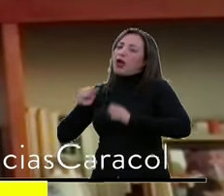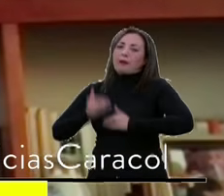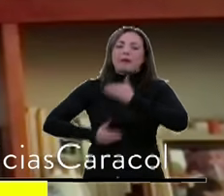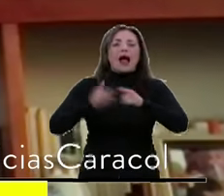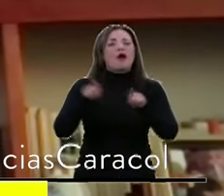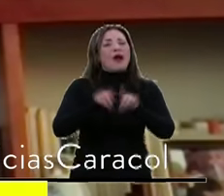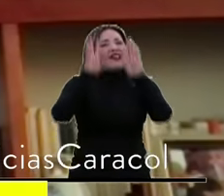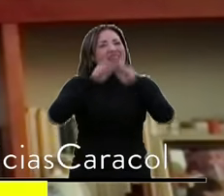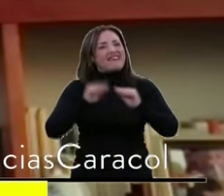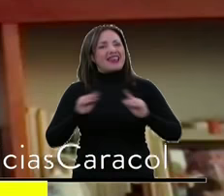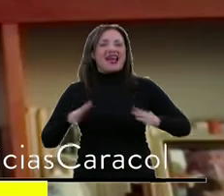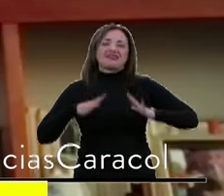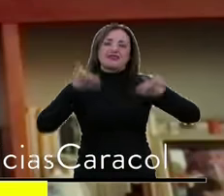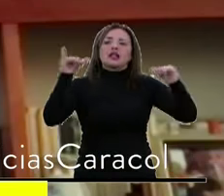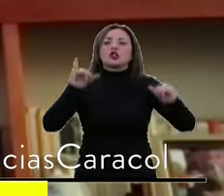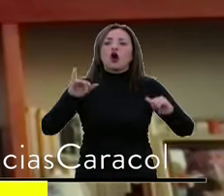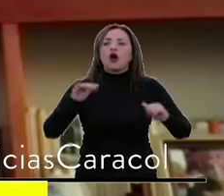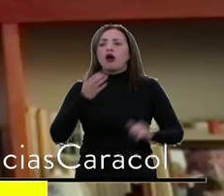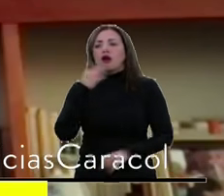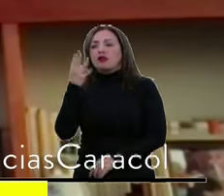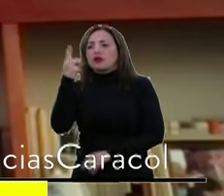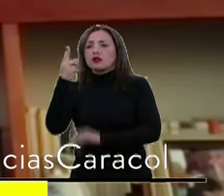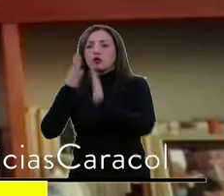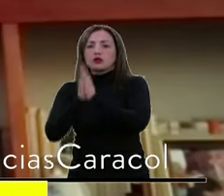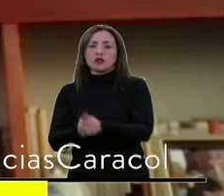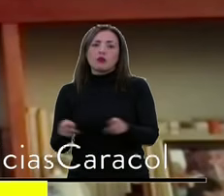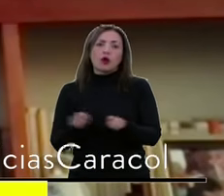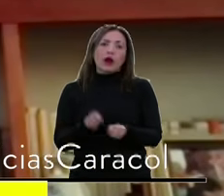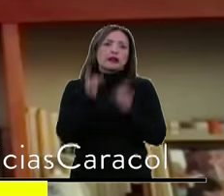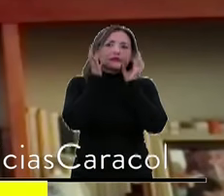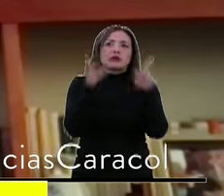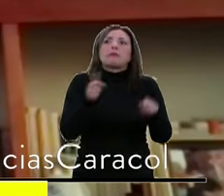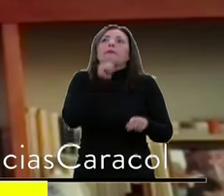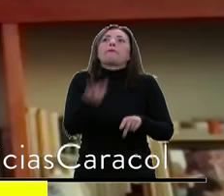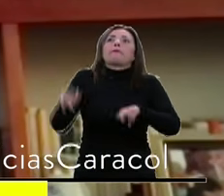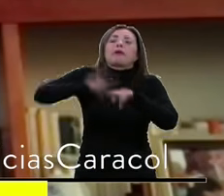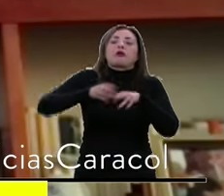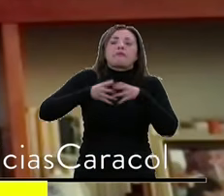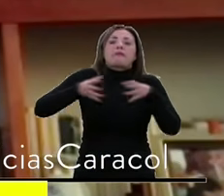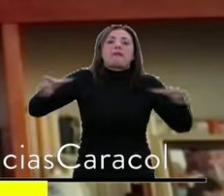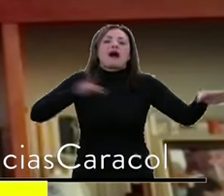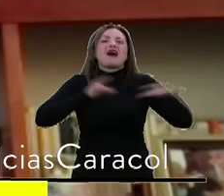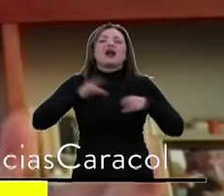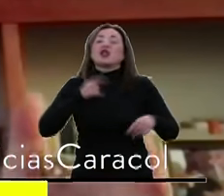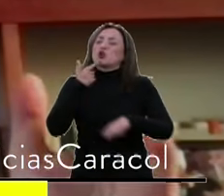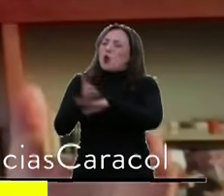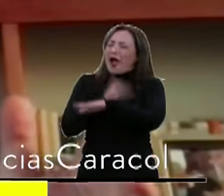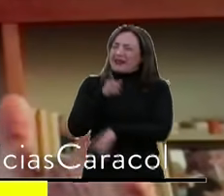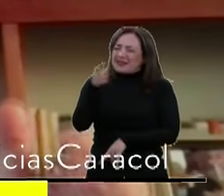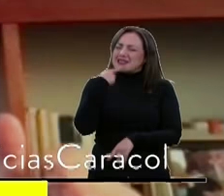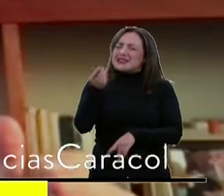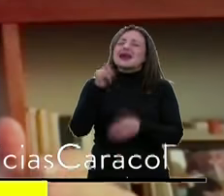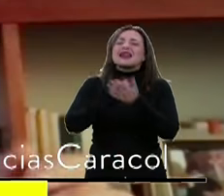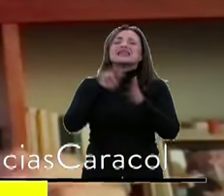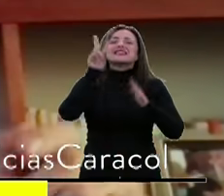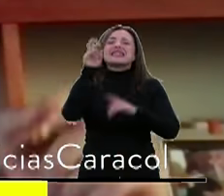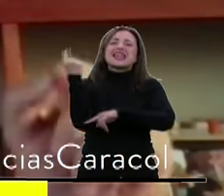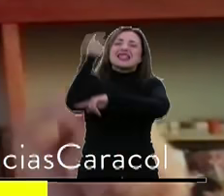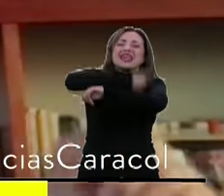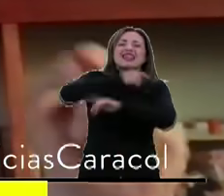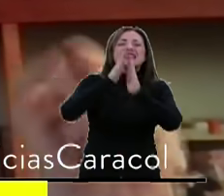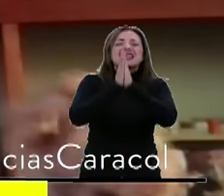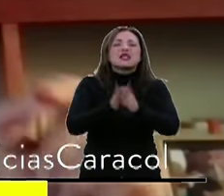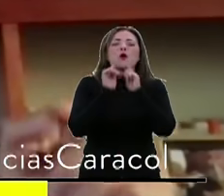y no tener un año nuevo crítico por contar you to hablabas de la fecha de las velitas nosotros tuvimos juan diego